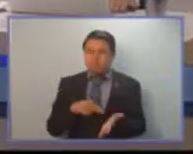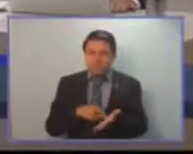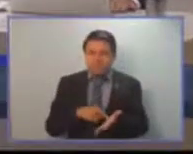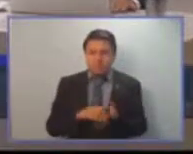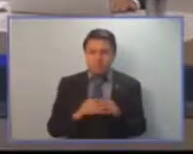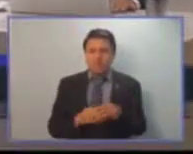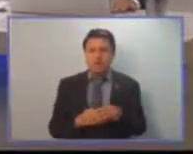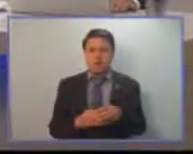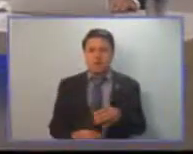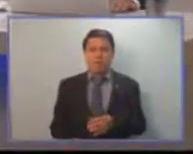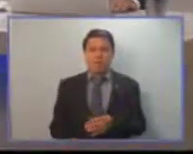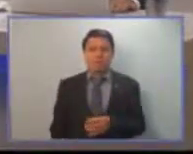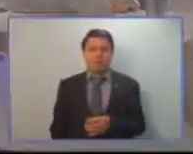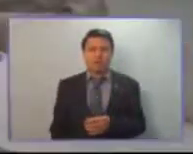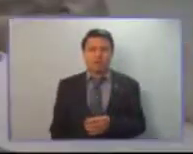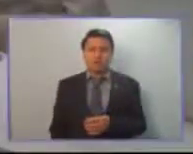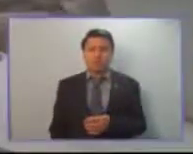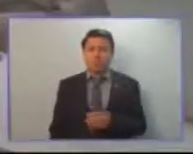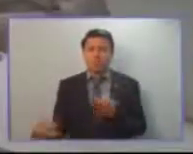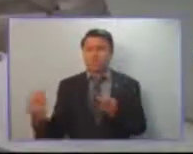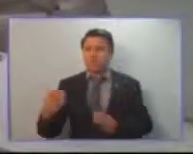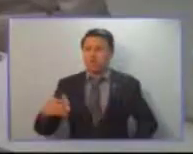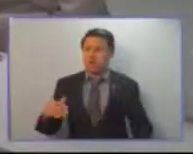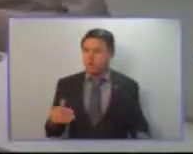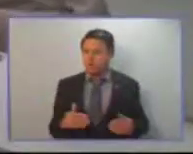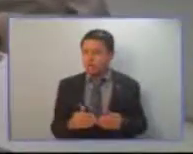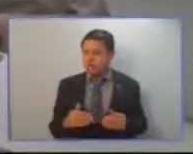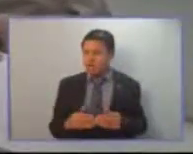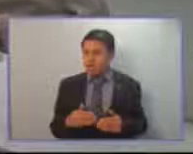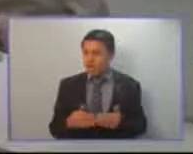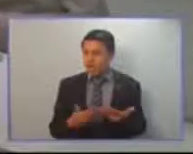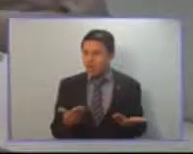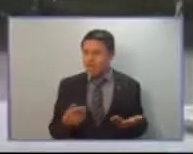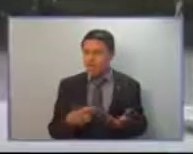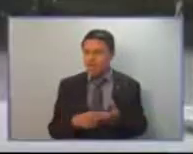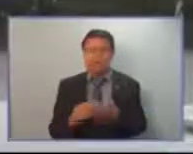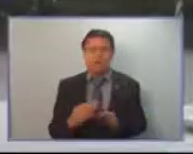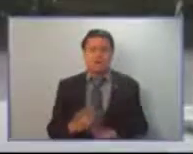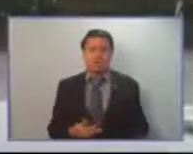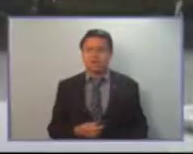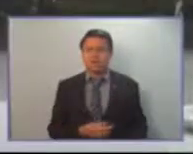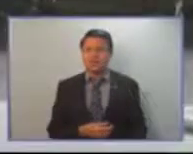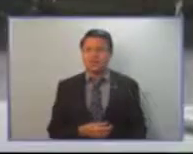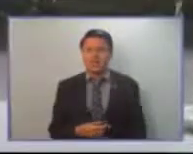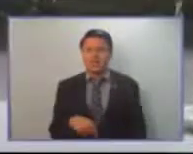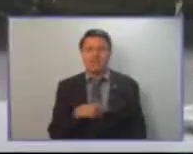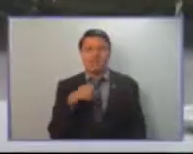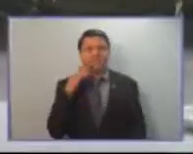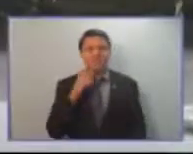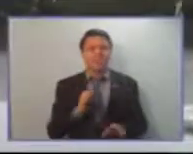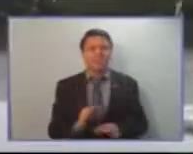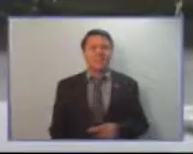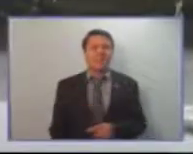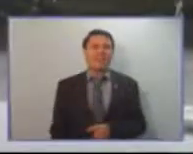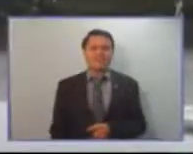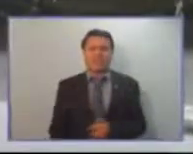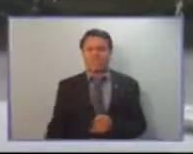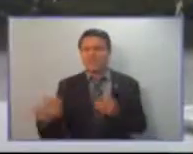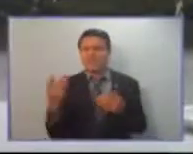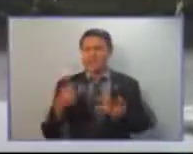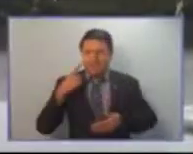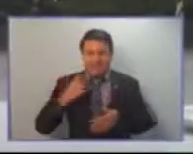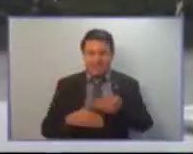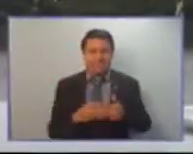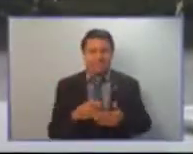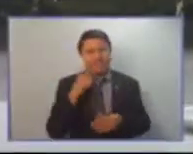antes expliqué, los cambios en la legislación electoral vienen del 2009-2010 en adelante. El